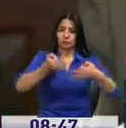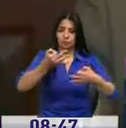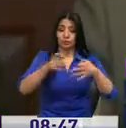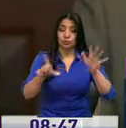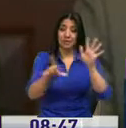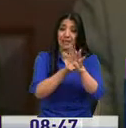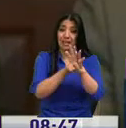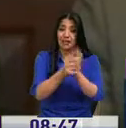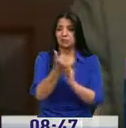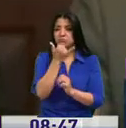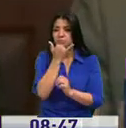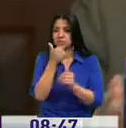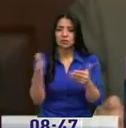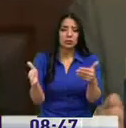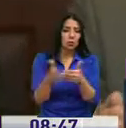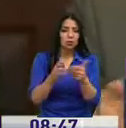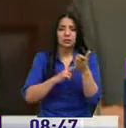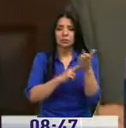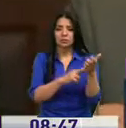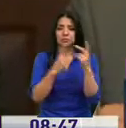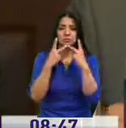delitos contra los recursos públicos